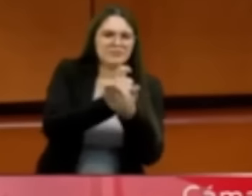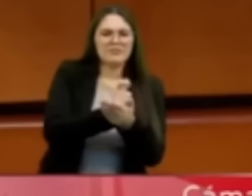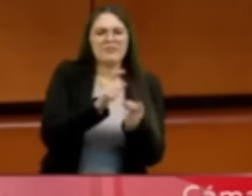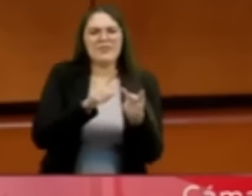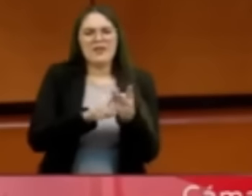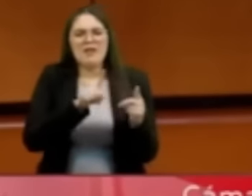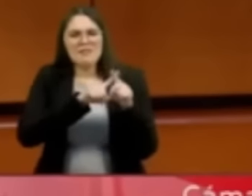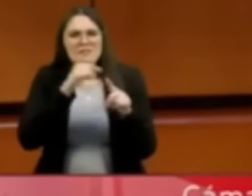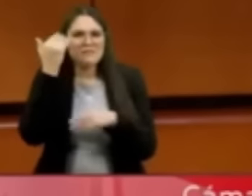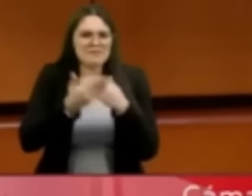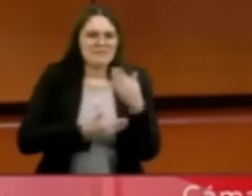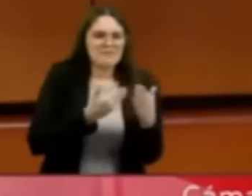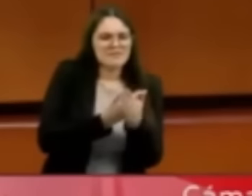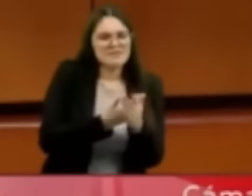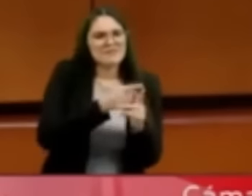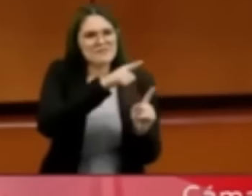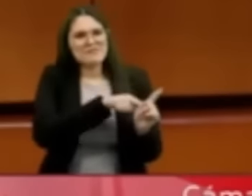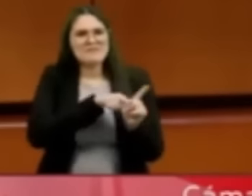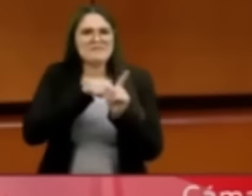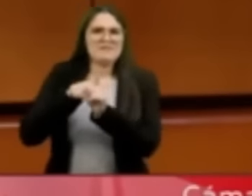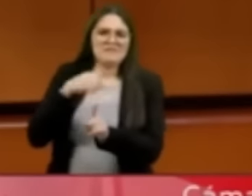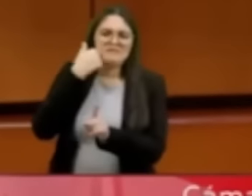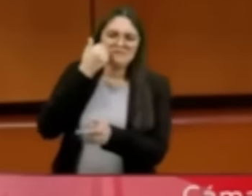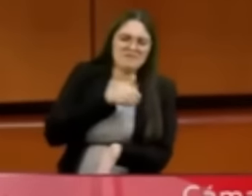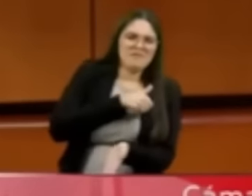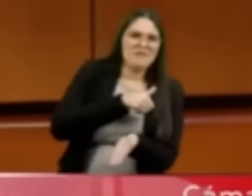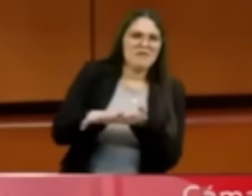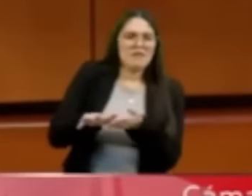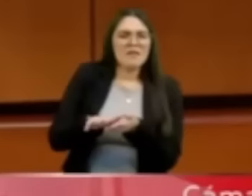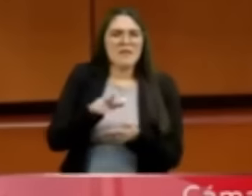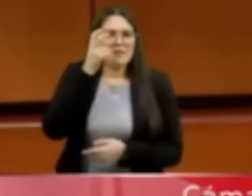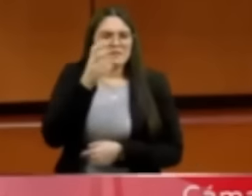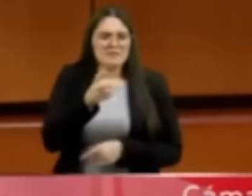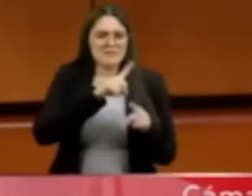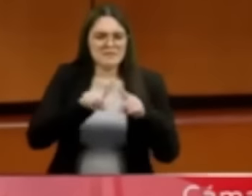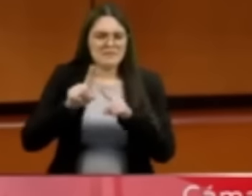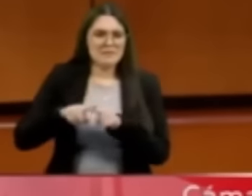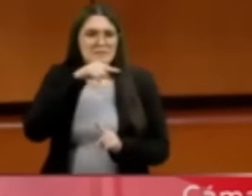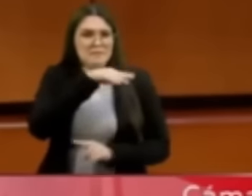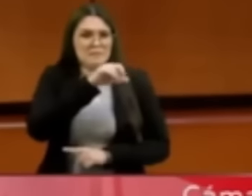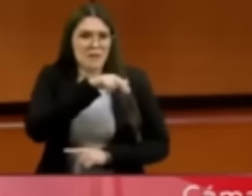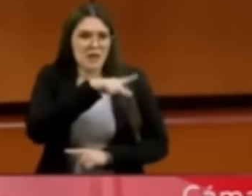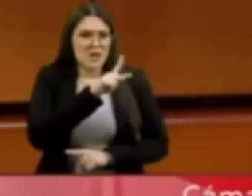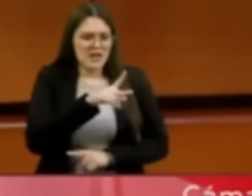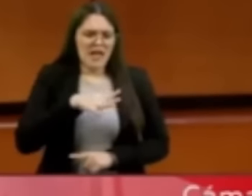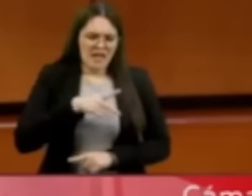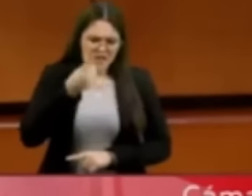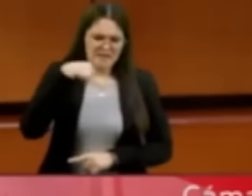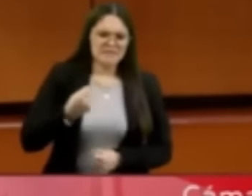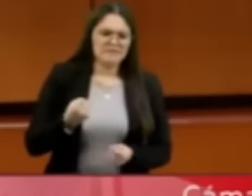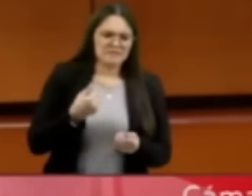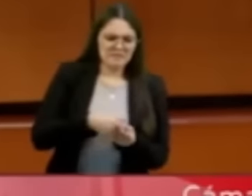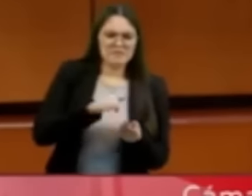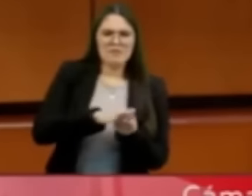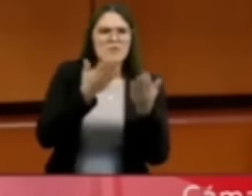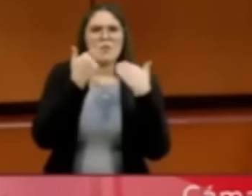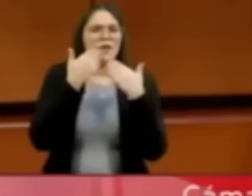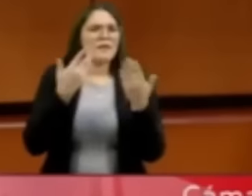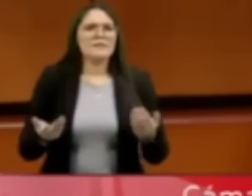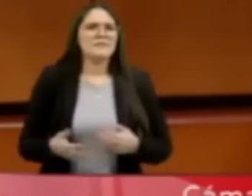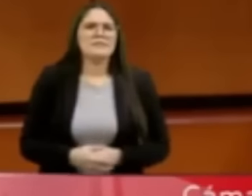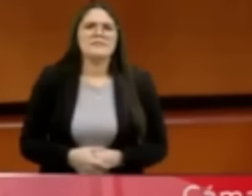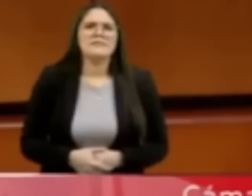propuestas para expulsar, para sacar. Marco no tiene el valor. Adelante, senador Yunes,